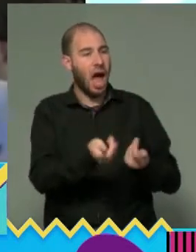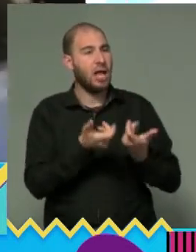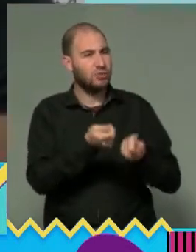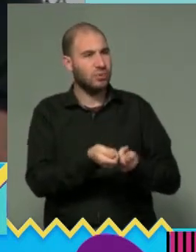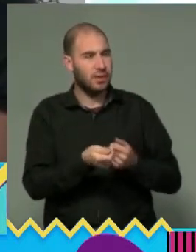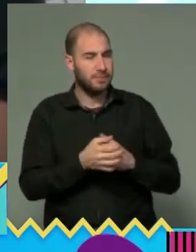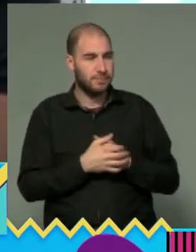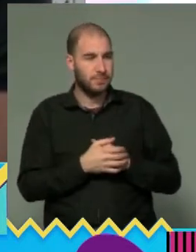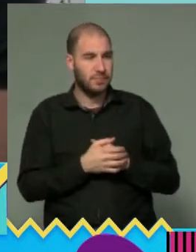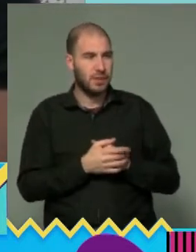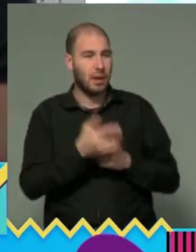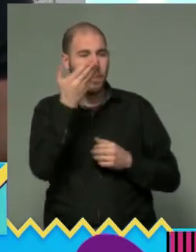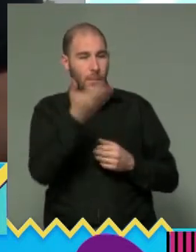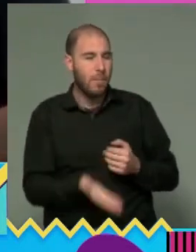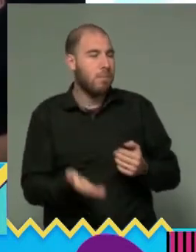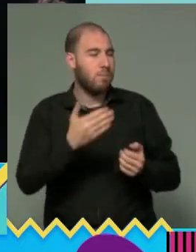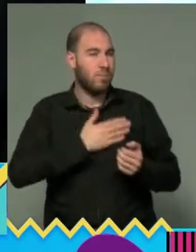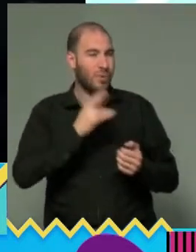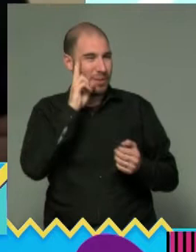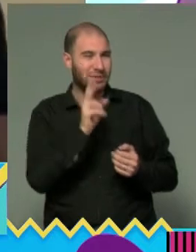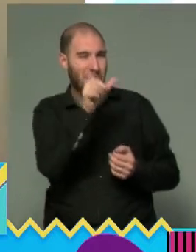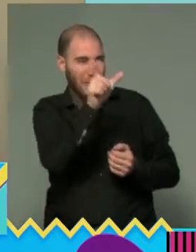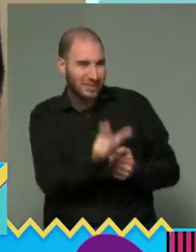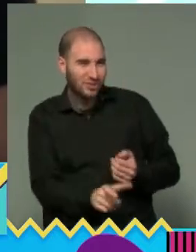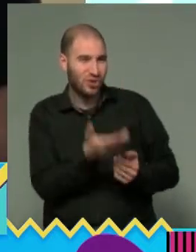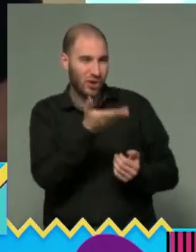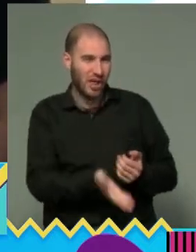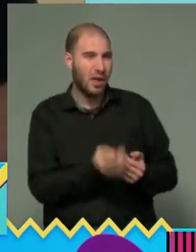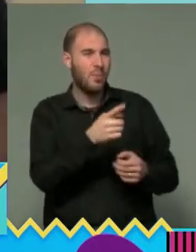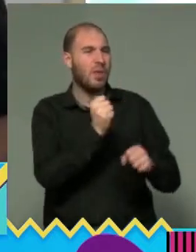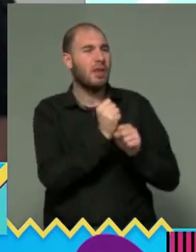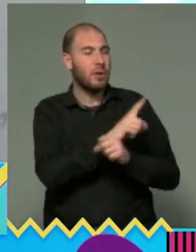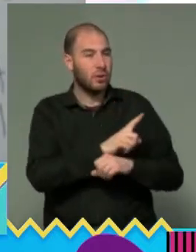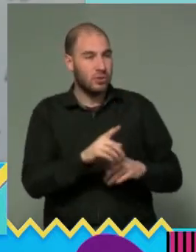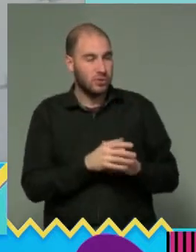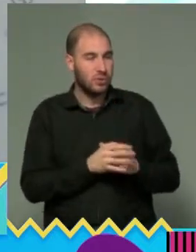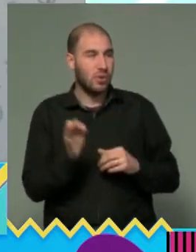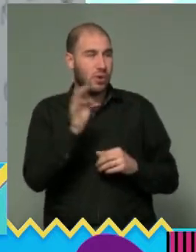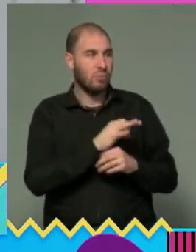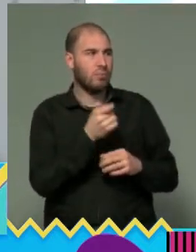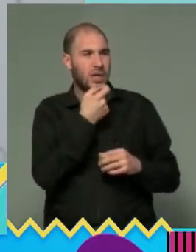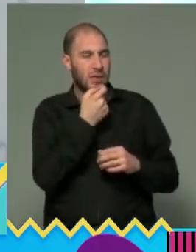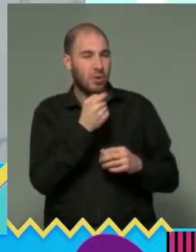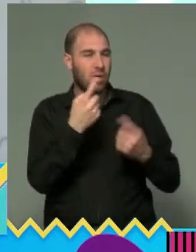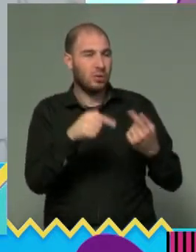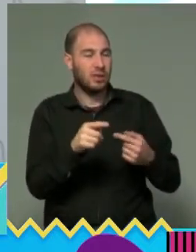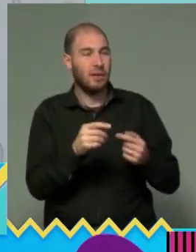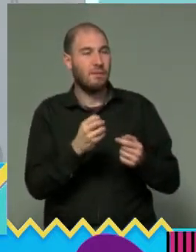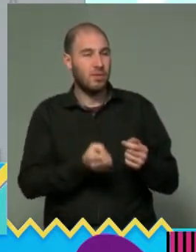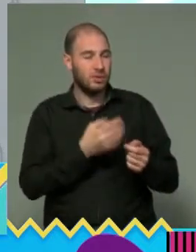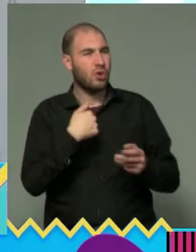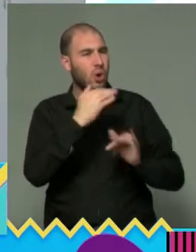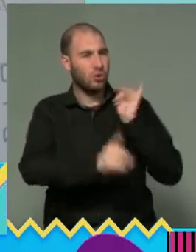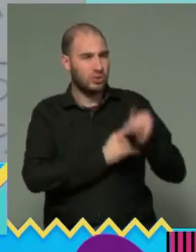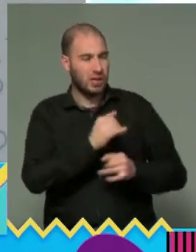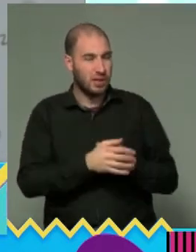mucho es la humanización de esto, es que simplemente vos no tengas que trabajar o tengas que estar con una cosa burocrática. Por eso te hablaba